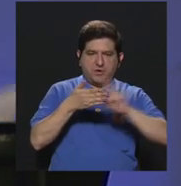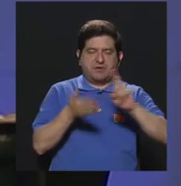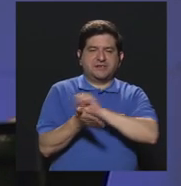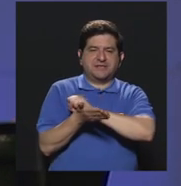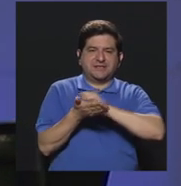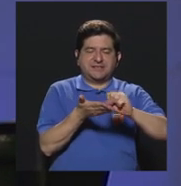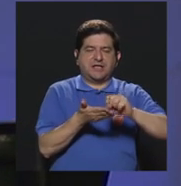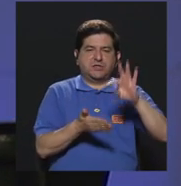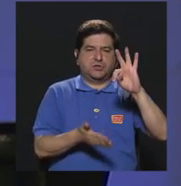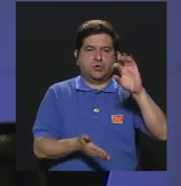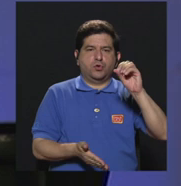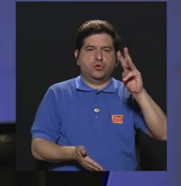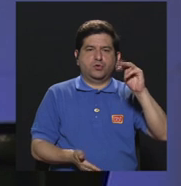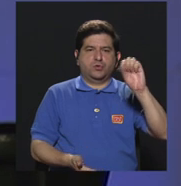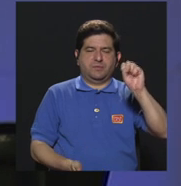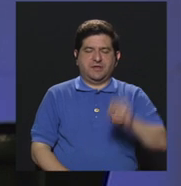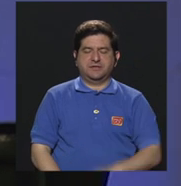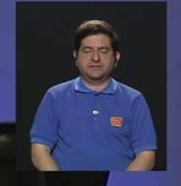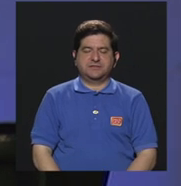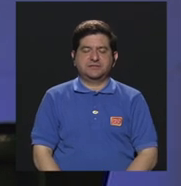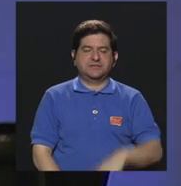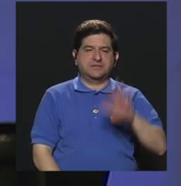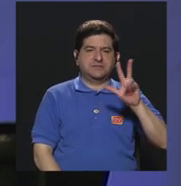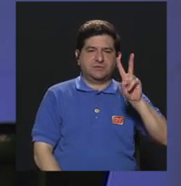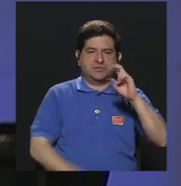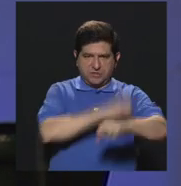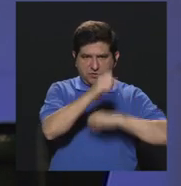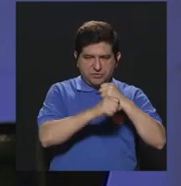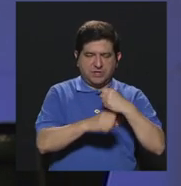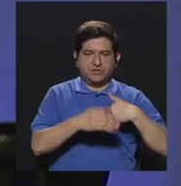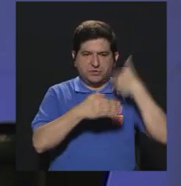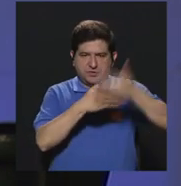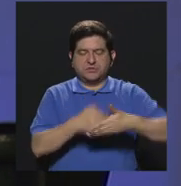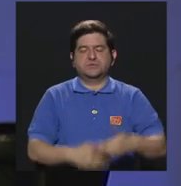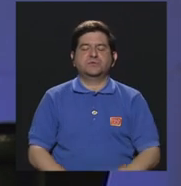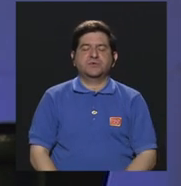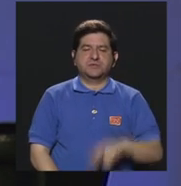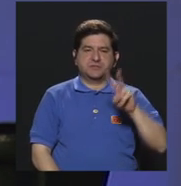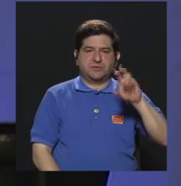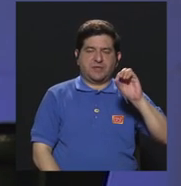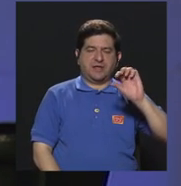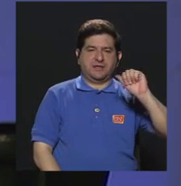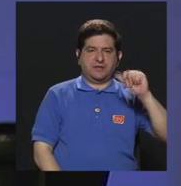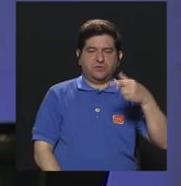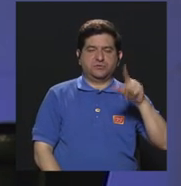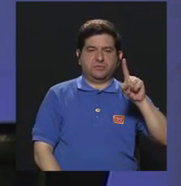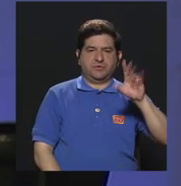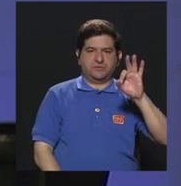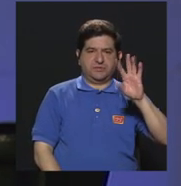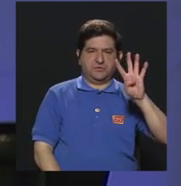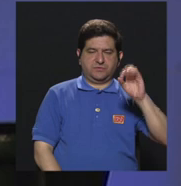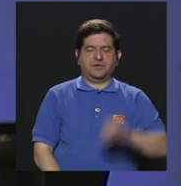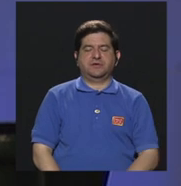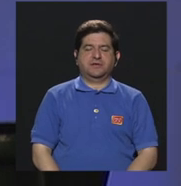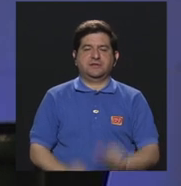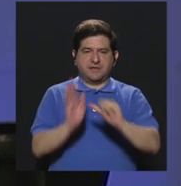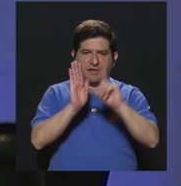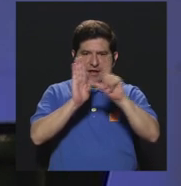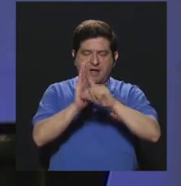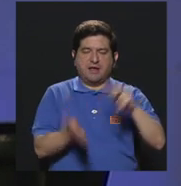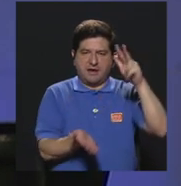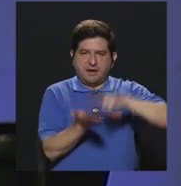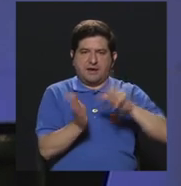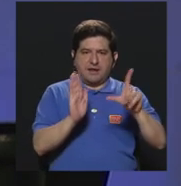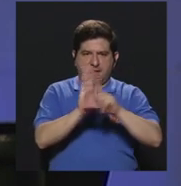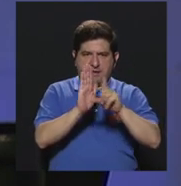Tomás. 52 años después, el 20 de agosto de 1940, el Congreso de la República aprueba la Ley